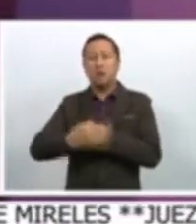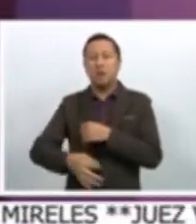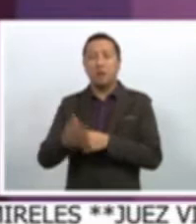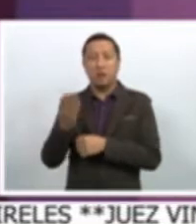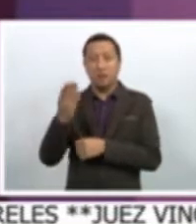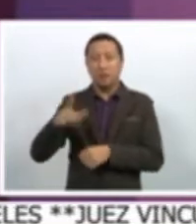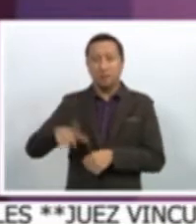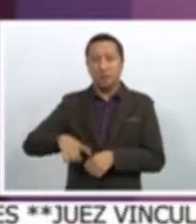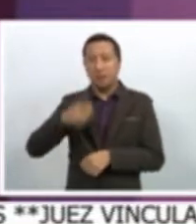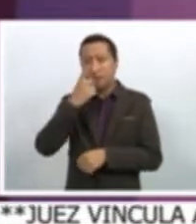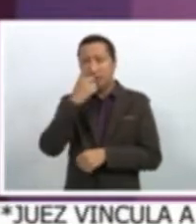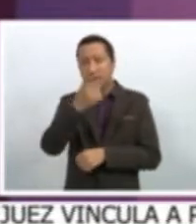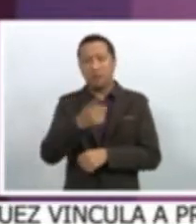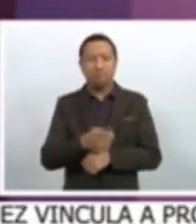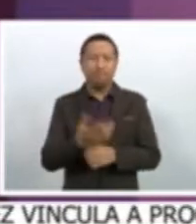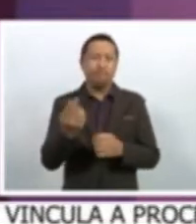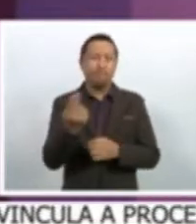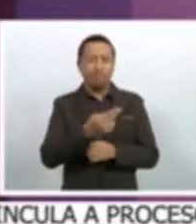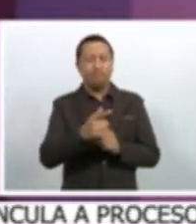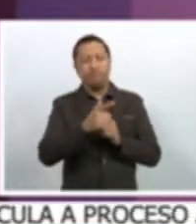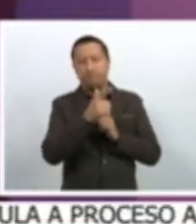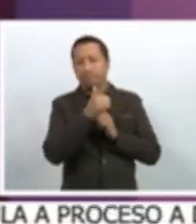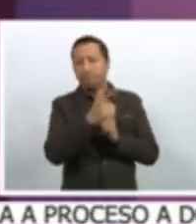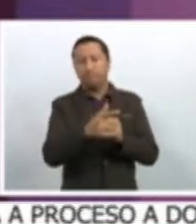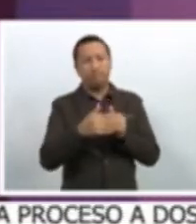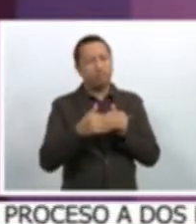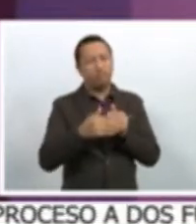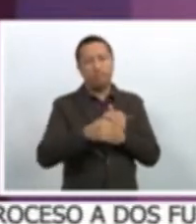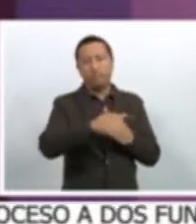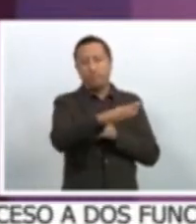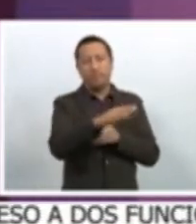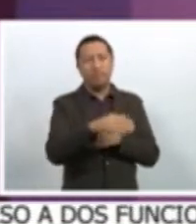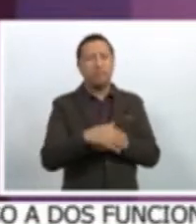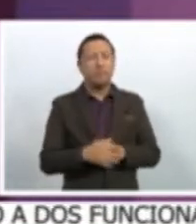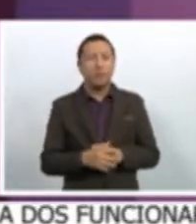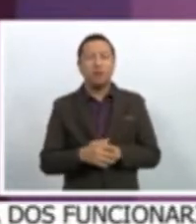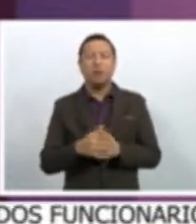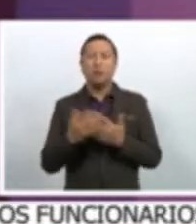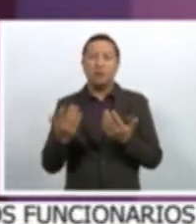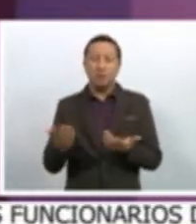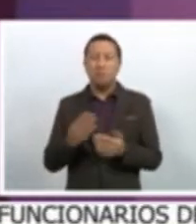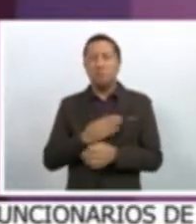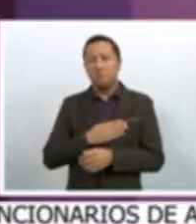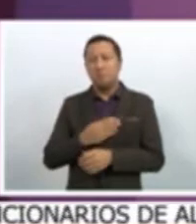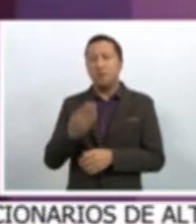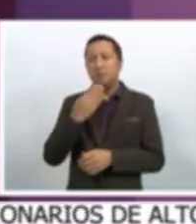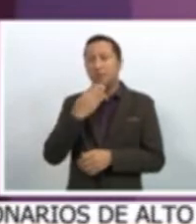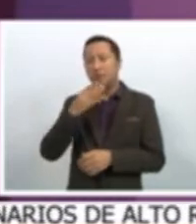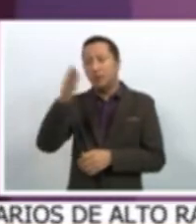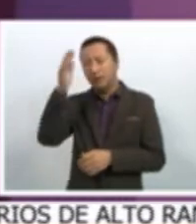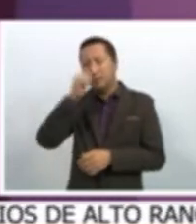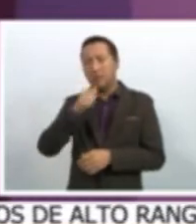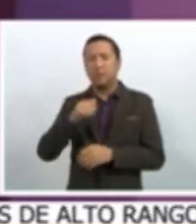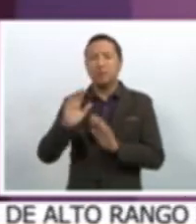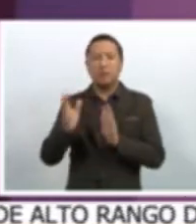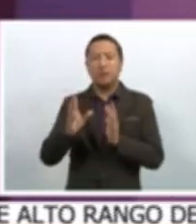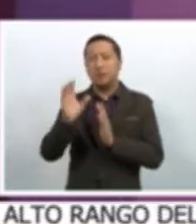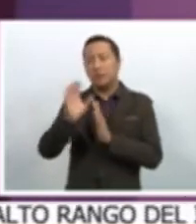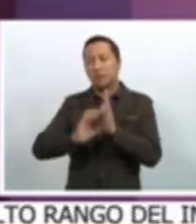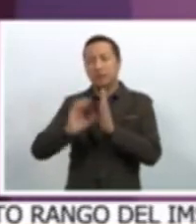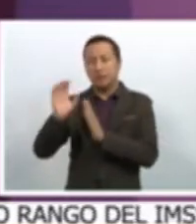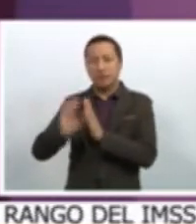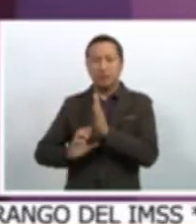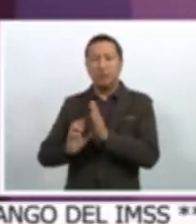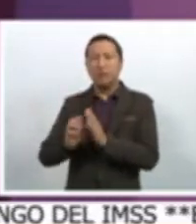que continuarlo porque justamente ahorita hay que seguir con todos estos hábitos. Y bueno, hemos estado ahora de manera calendarizada atendiendo ya no